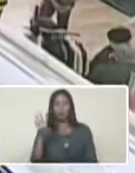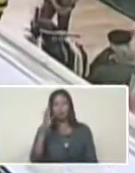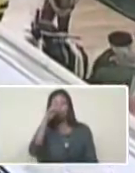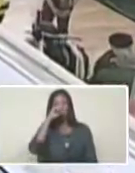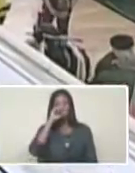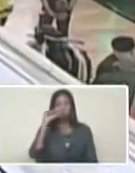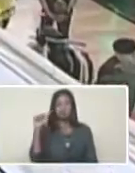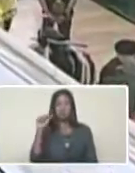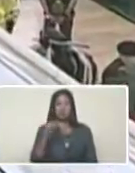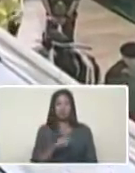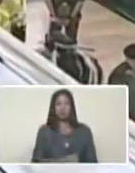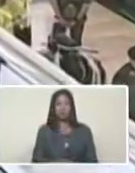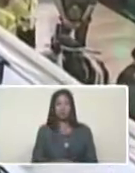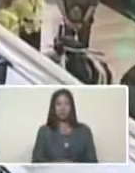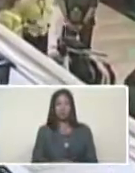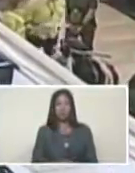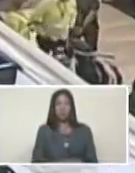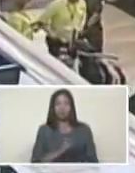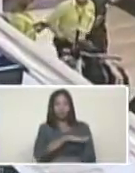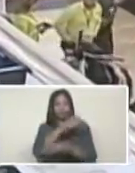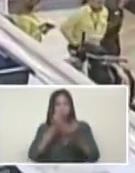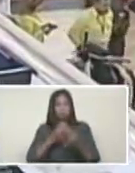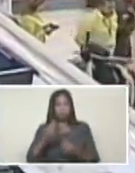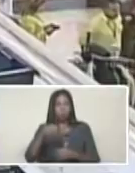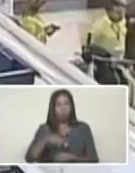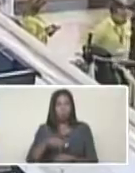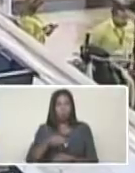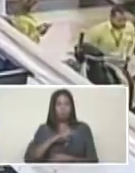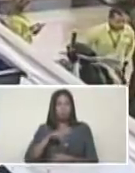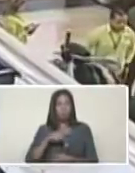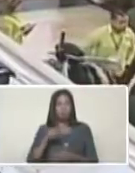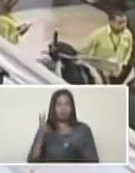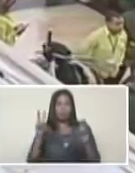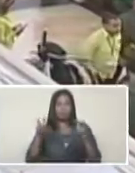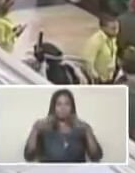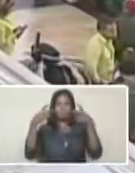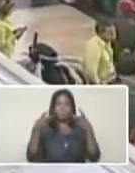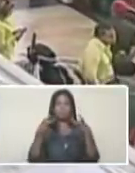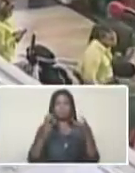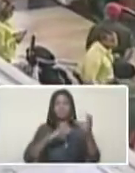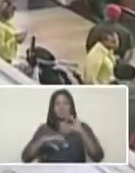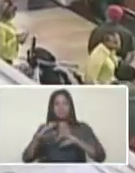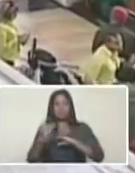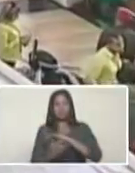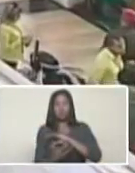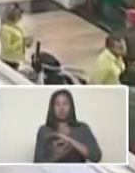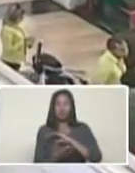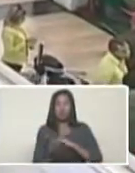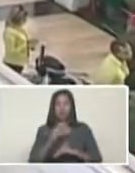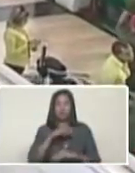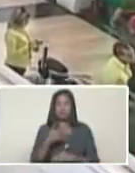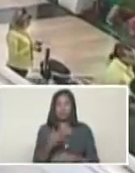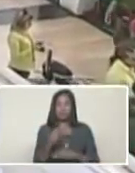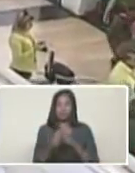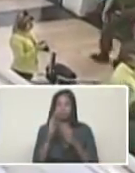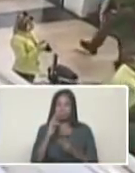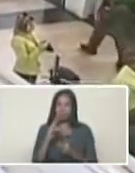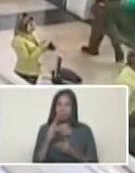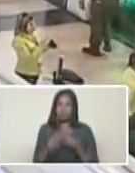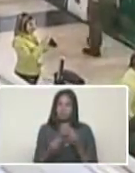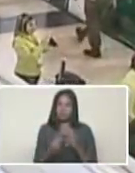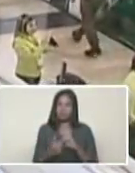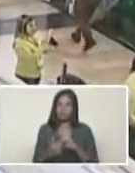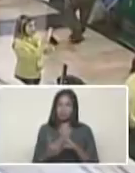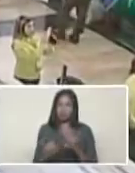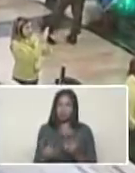aniversario, fortalecidos hoy a través de esta innovación de ciencia y tecnología. Quisiéramos presentarle